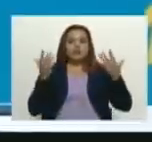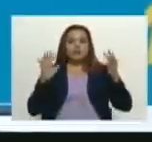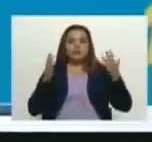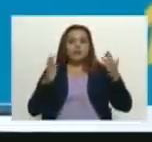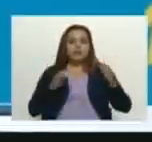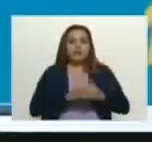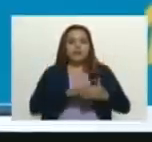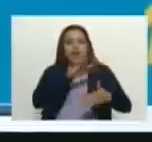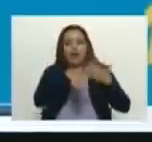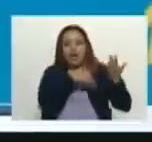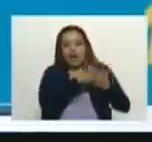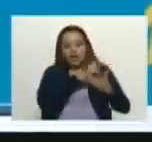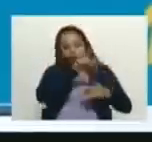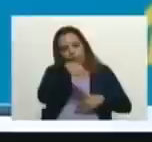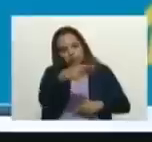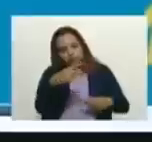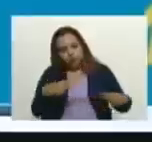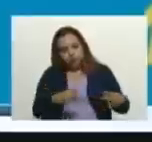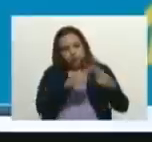Hasta pronto.